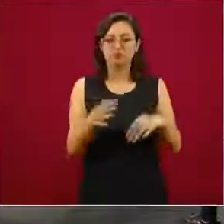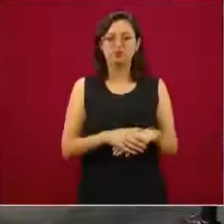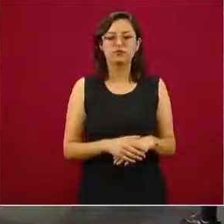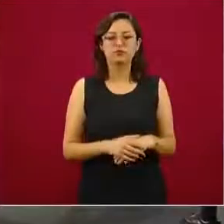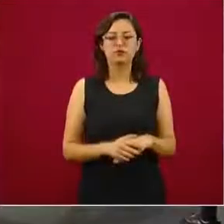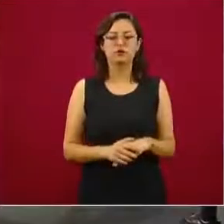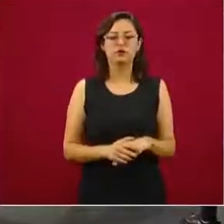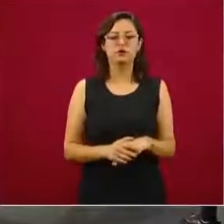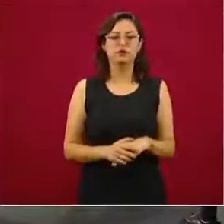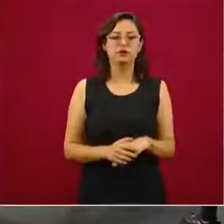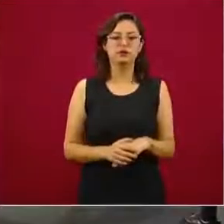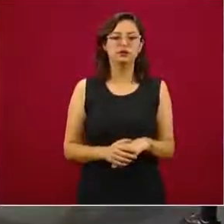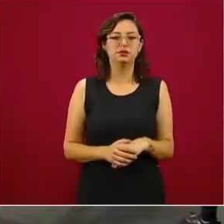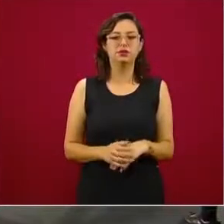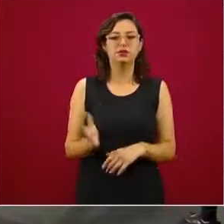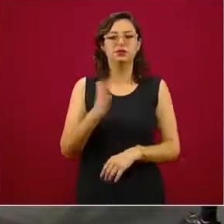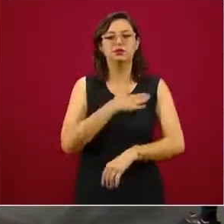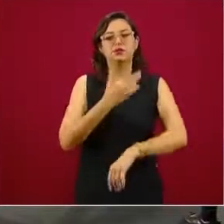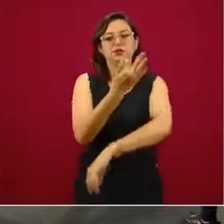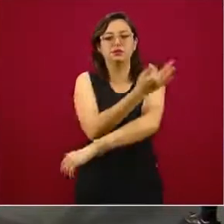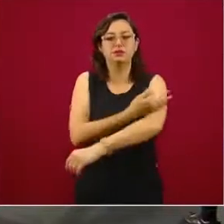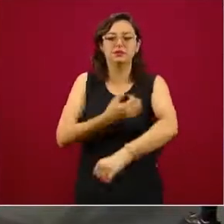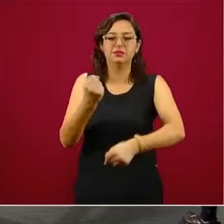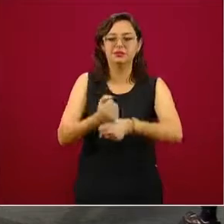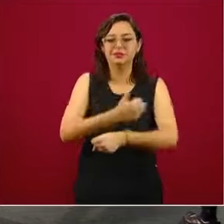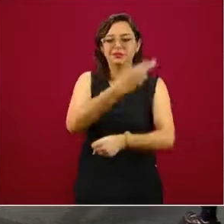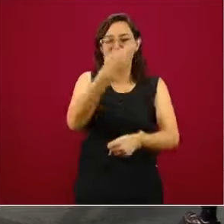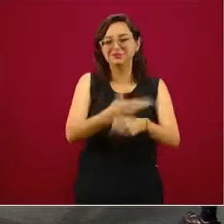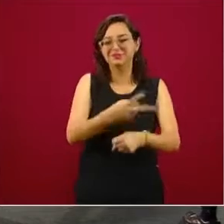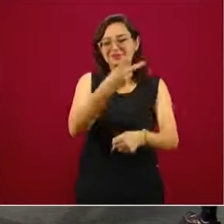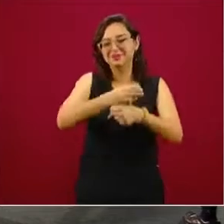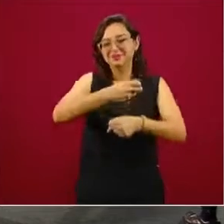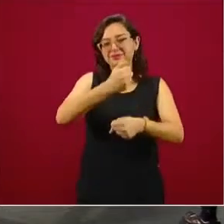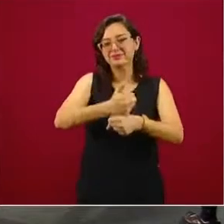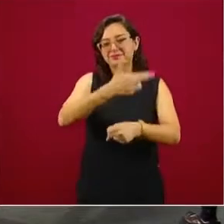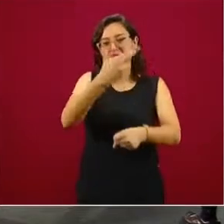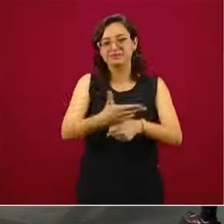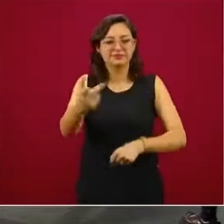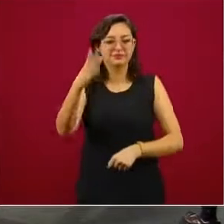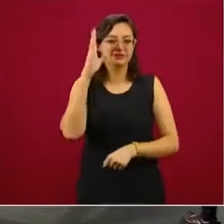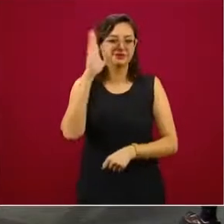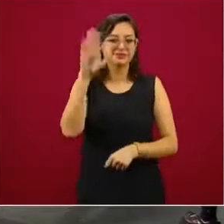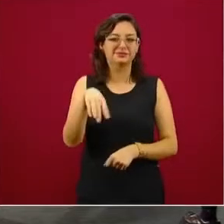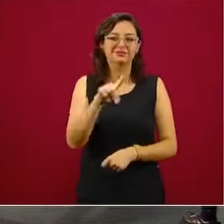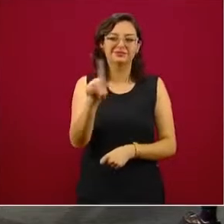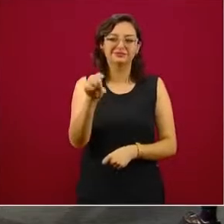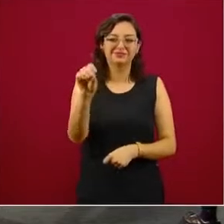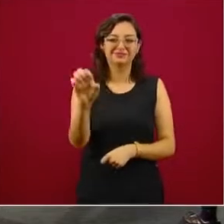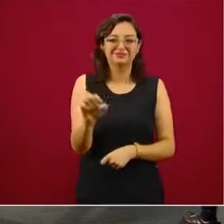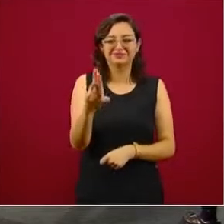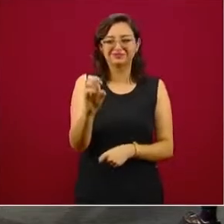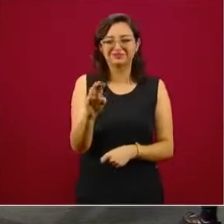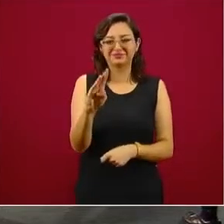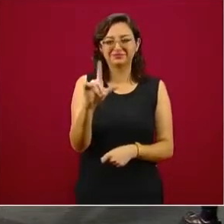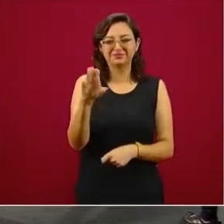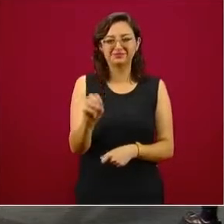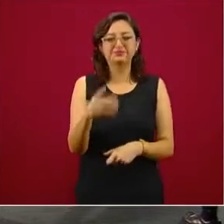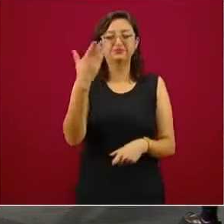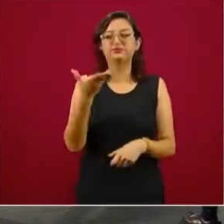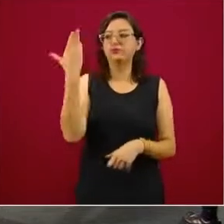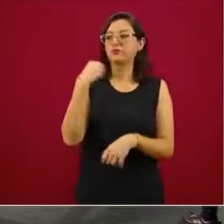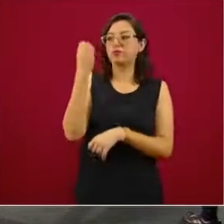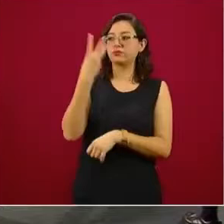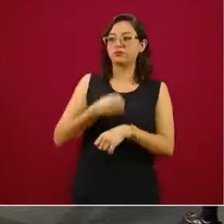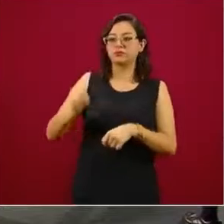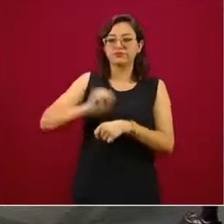Buenas tardes, subsecretario, buenas tardes, secretario de Educación Pública y maestro Sober Robledo. Yo vine hace 3 semanas, no sé si